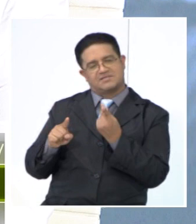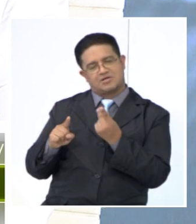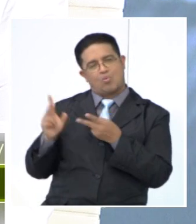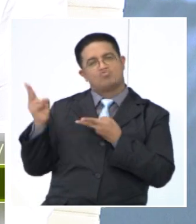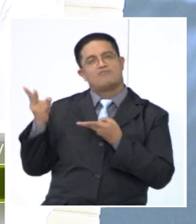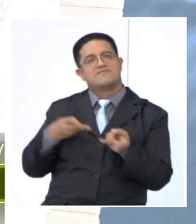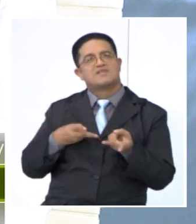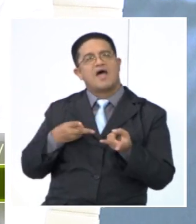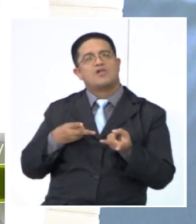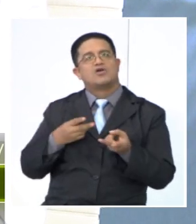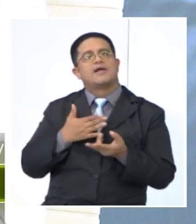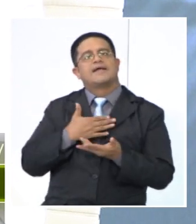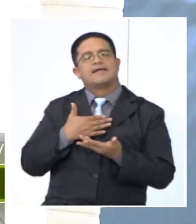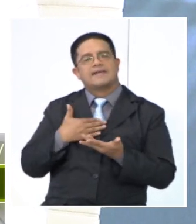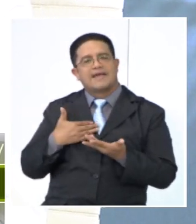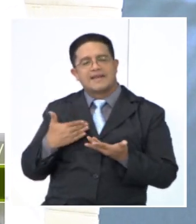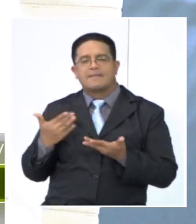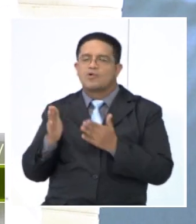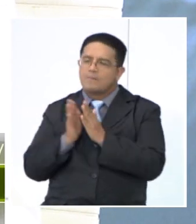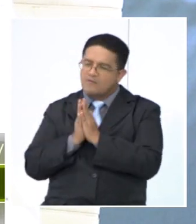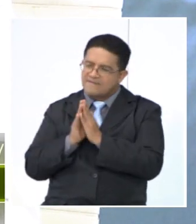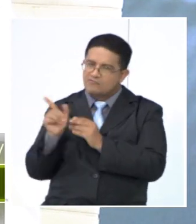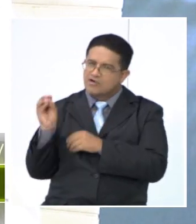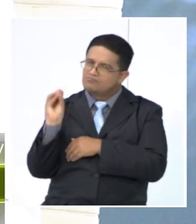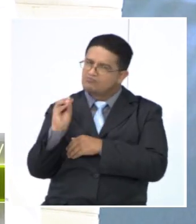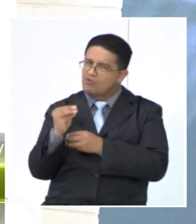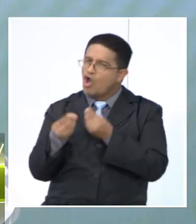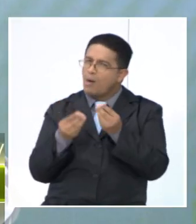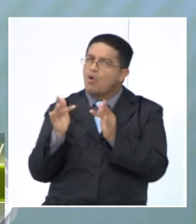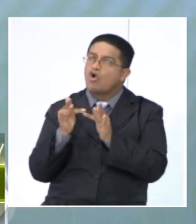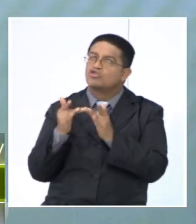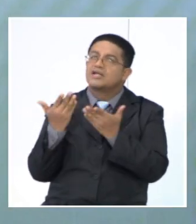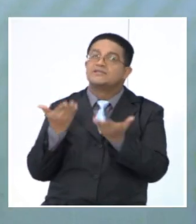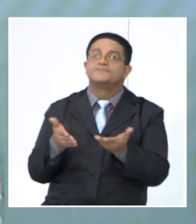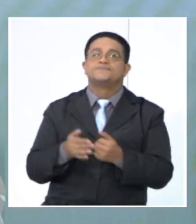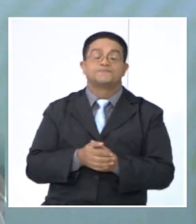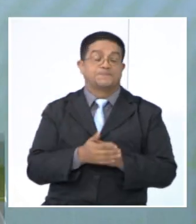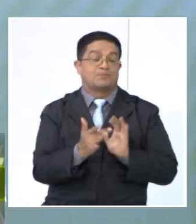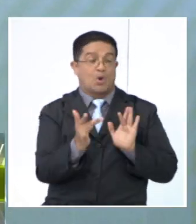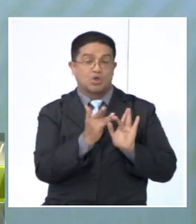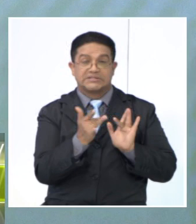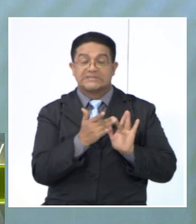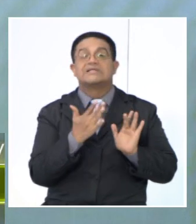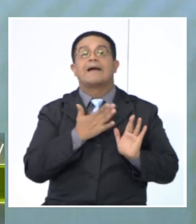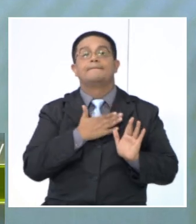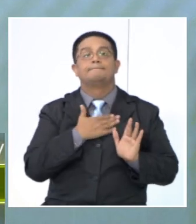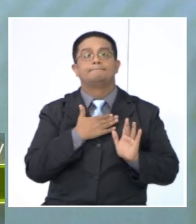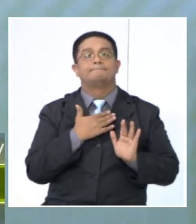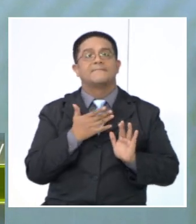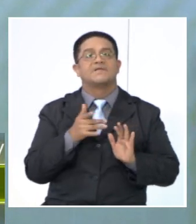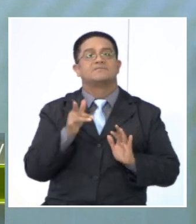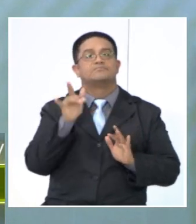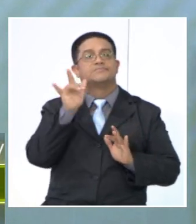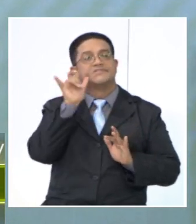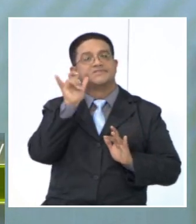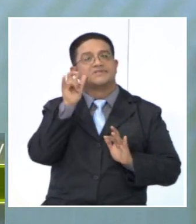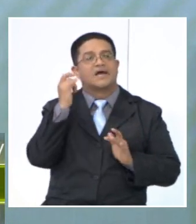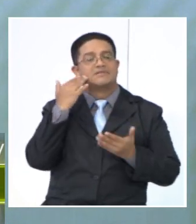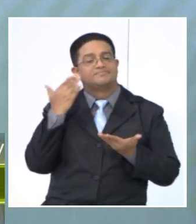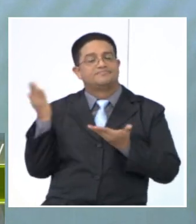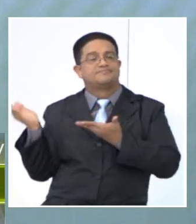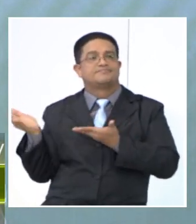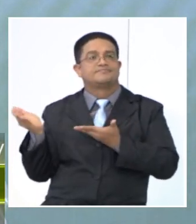próximo invitado, queremos que le ofrezca a las personas cómo lo pueden contactar. Ok, me pueden contactar por mis redes sociales, por el Instagram de